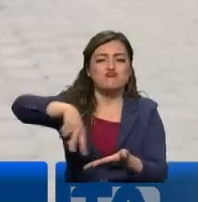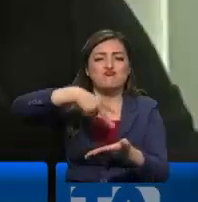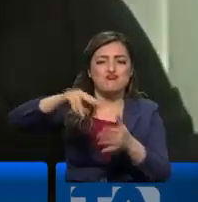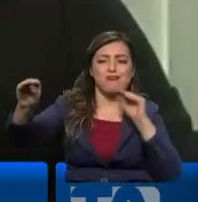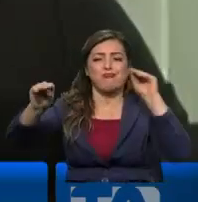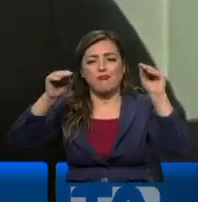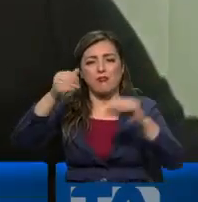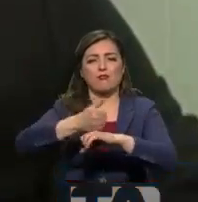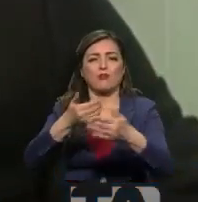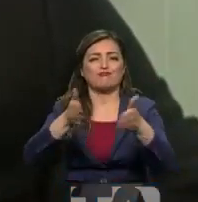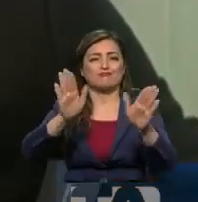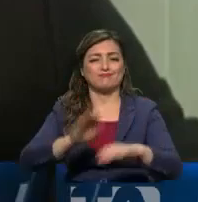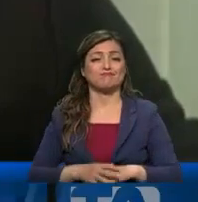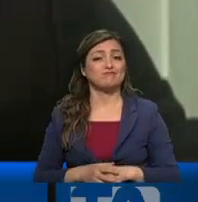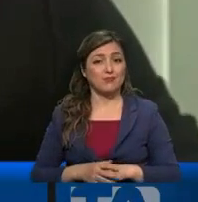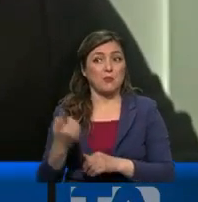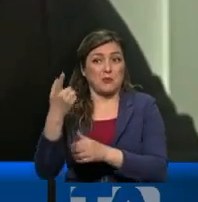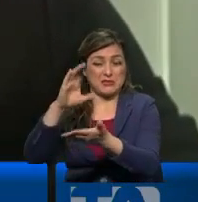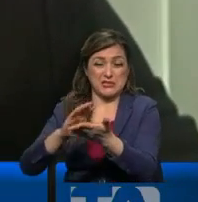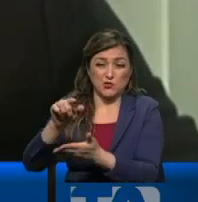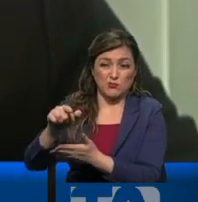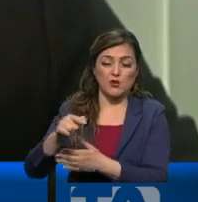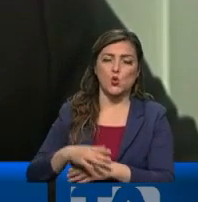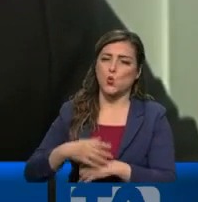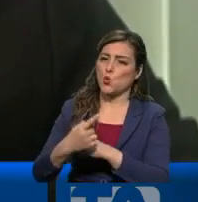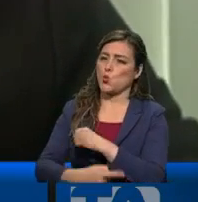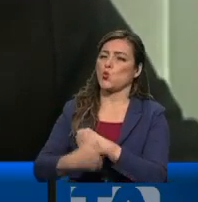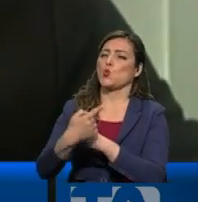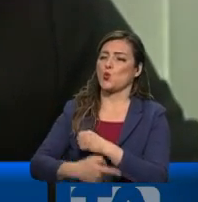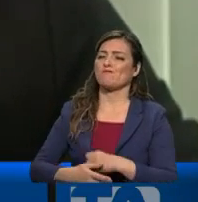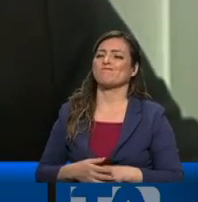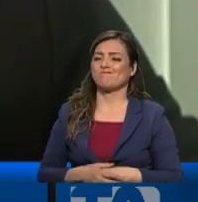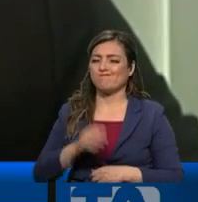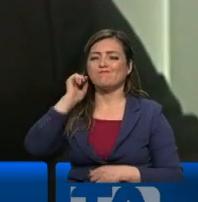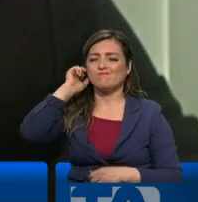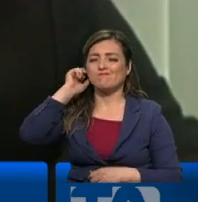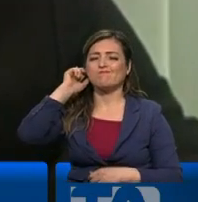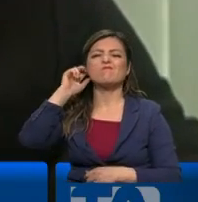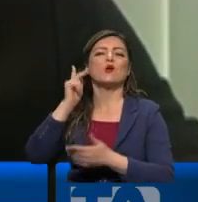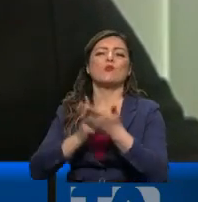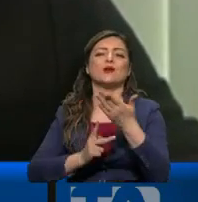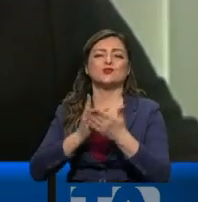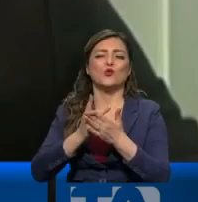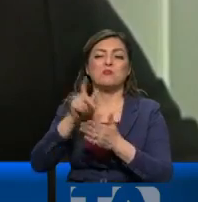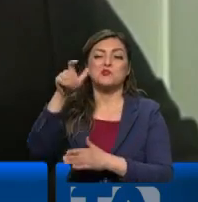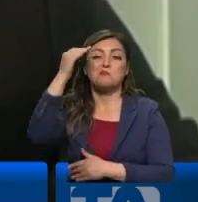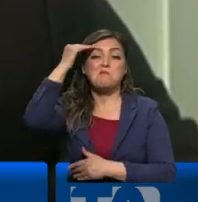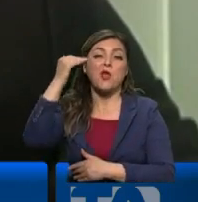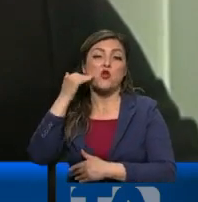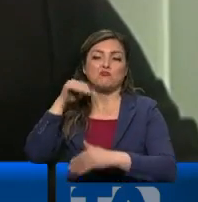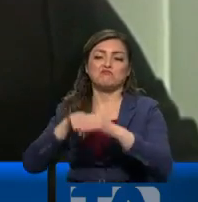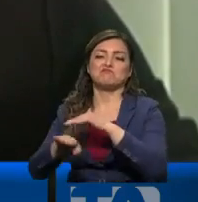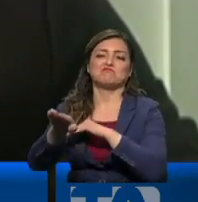nocturna. Tenemos ya el primer llamado de atención a un centro de diversión nocturna, el cual incumplió